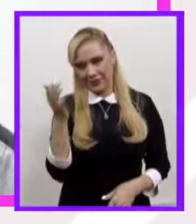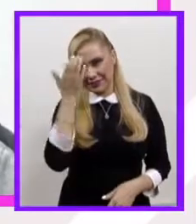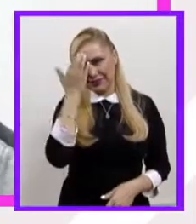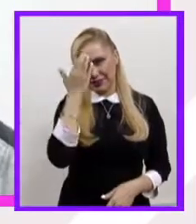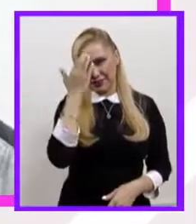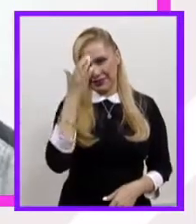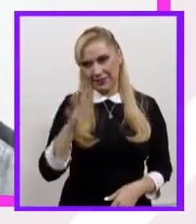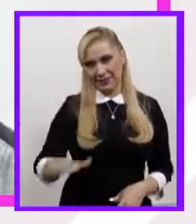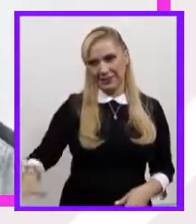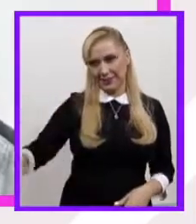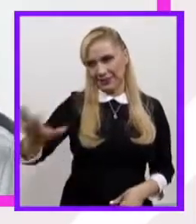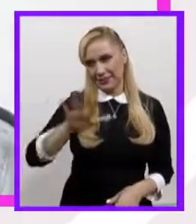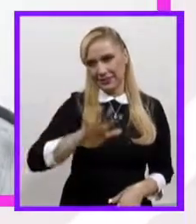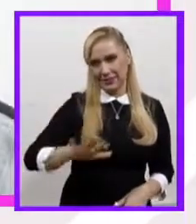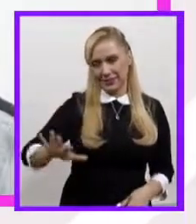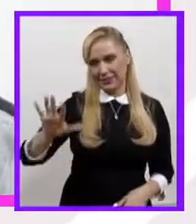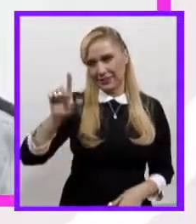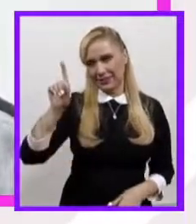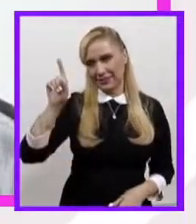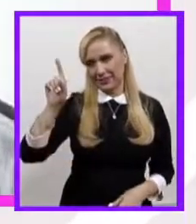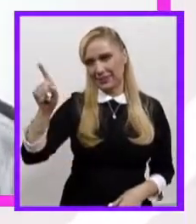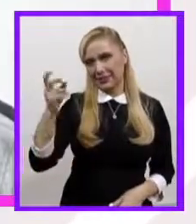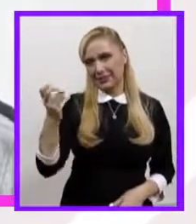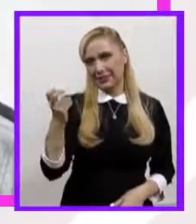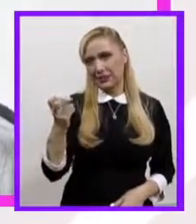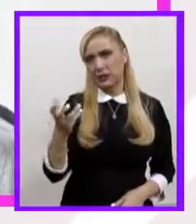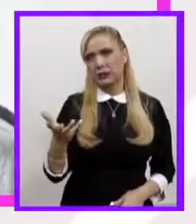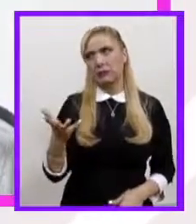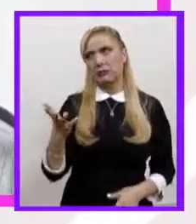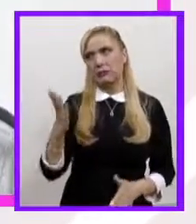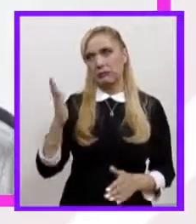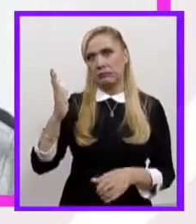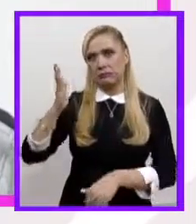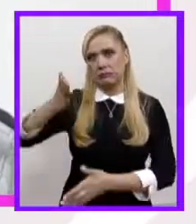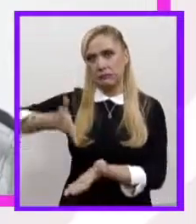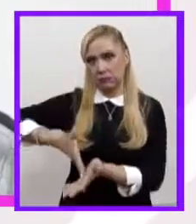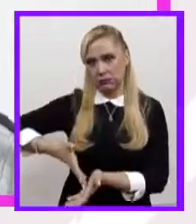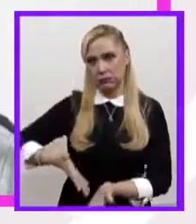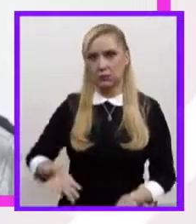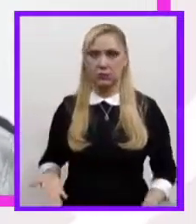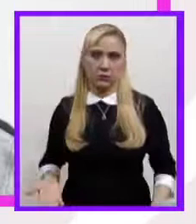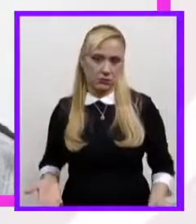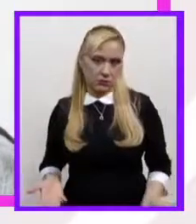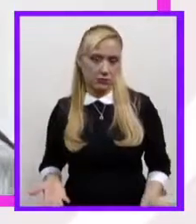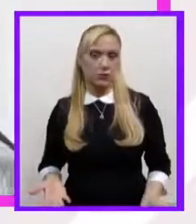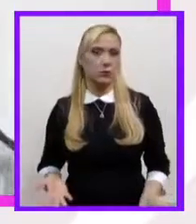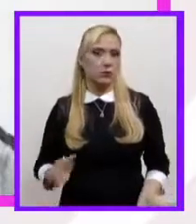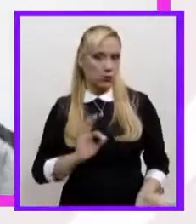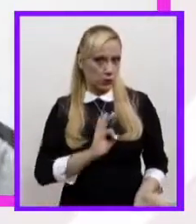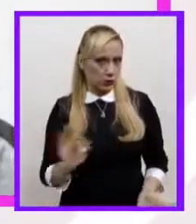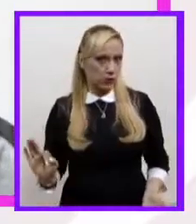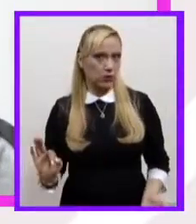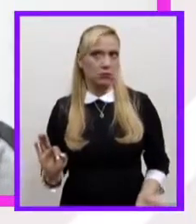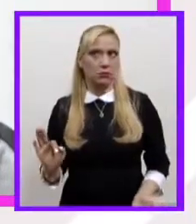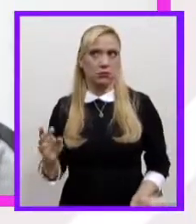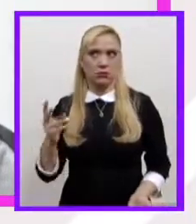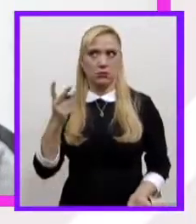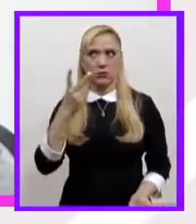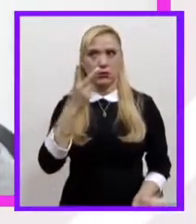la alcaldía Tlalpan. Entonces podría llegar a recibir un negocio de esa magnitud una multa de